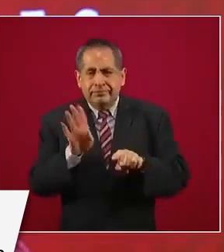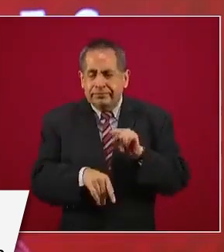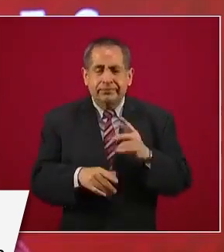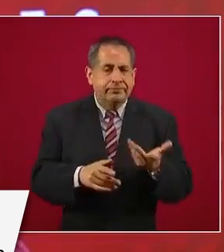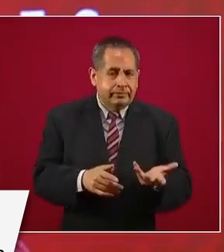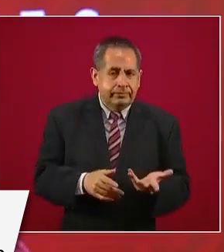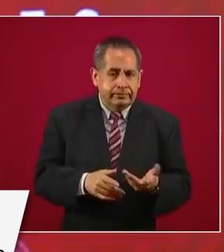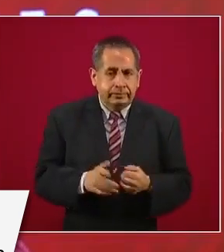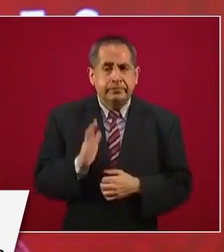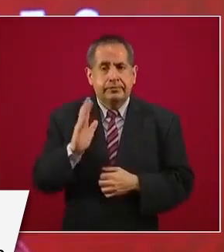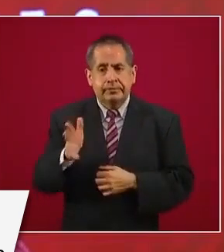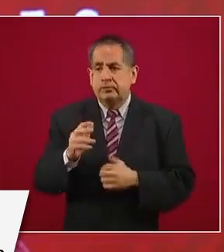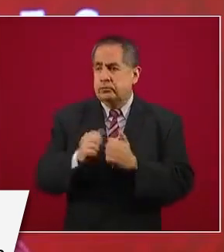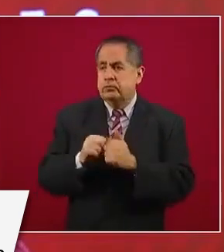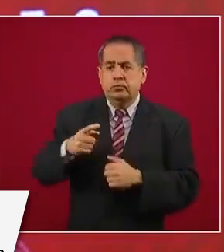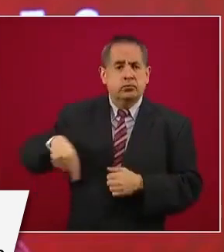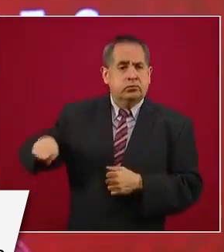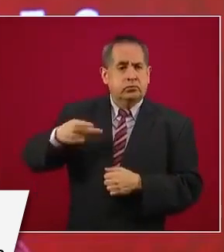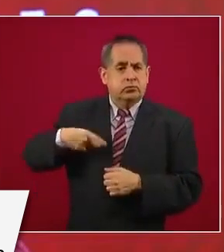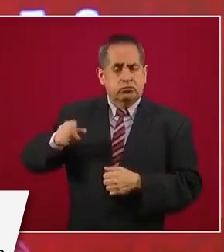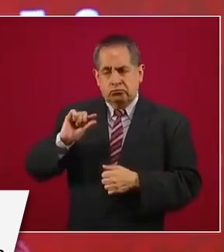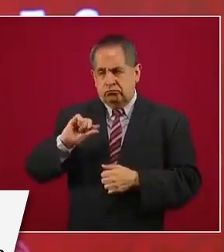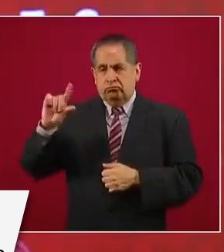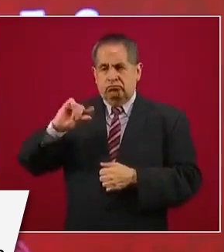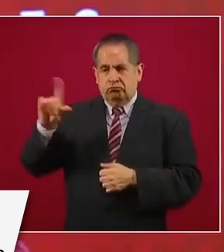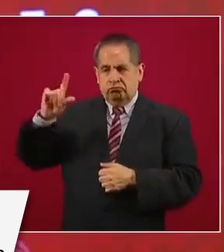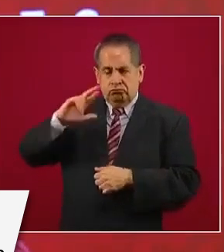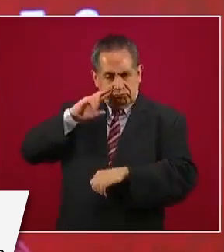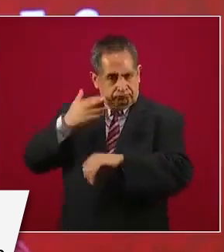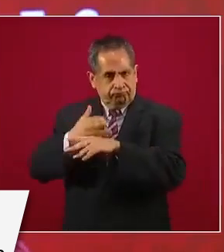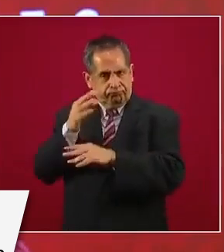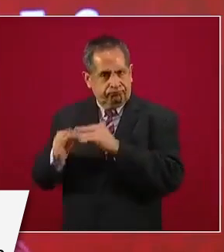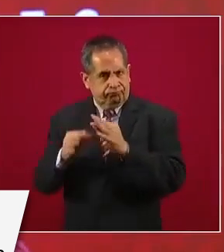y se está haciendo con profesionalismo,